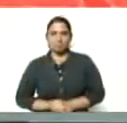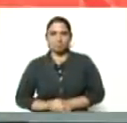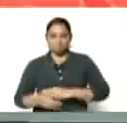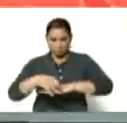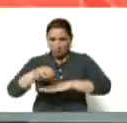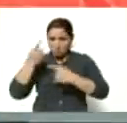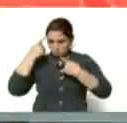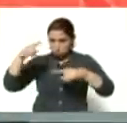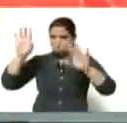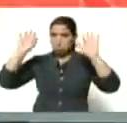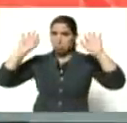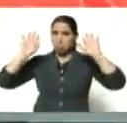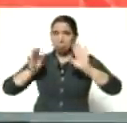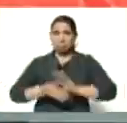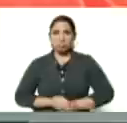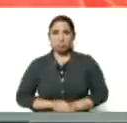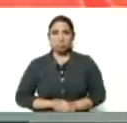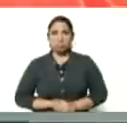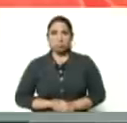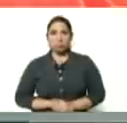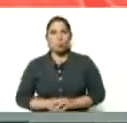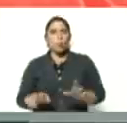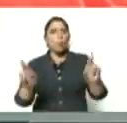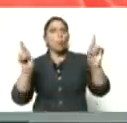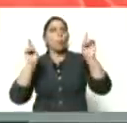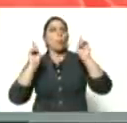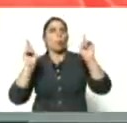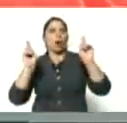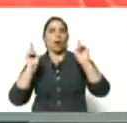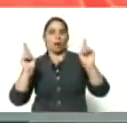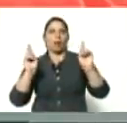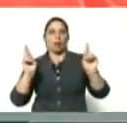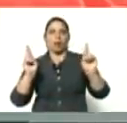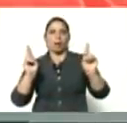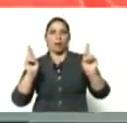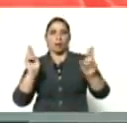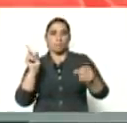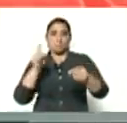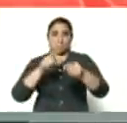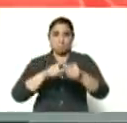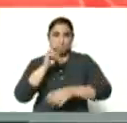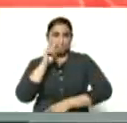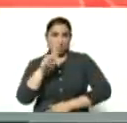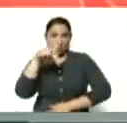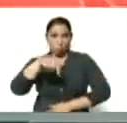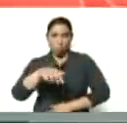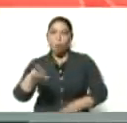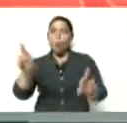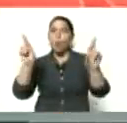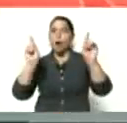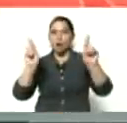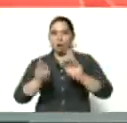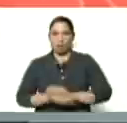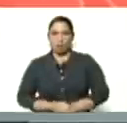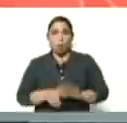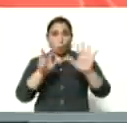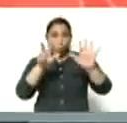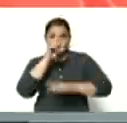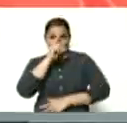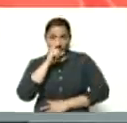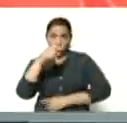Dejémosle, pero ojalá, y eso es parte de lo que vamos a ver hoy, ojalá, 8 años